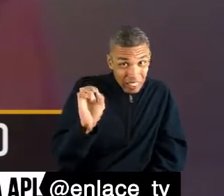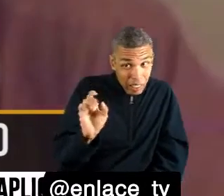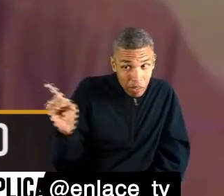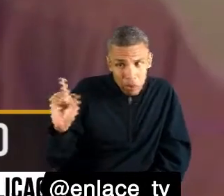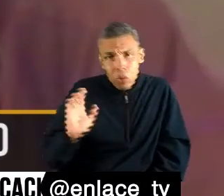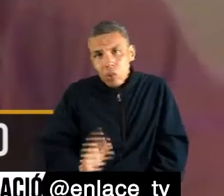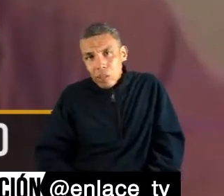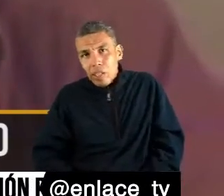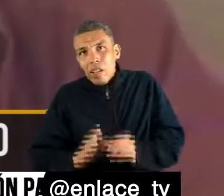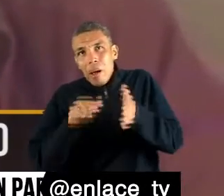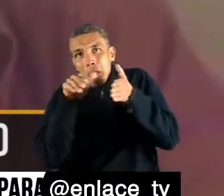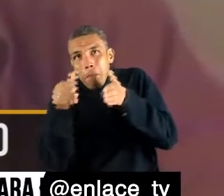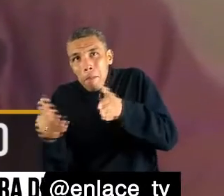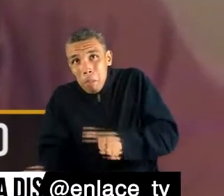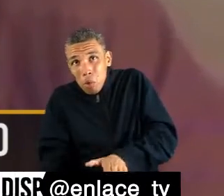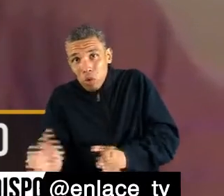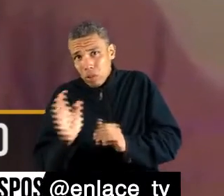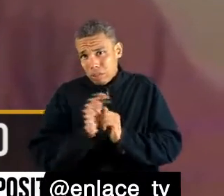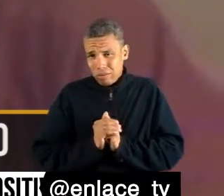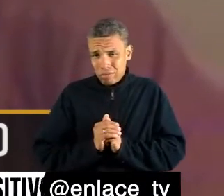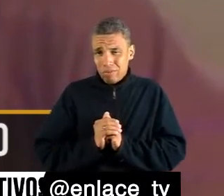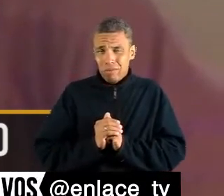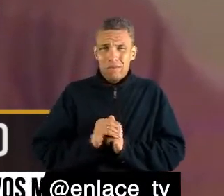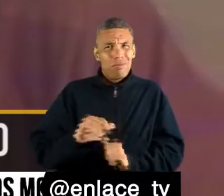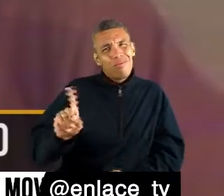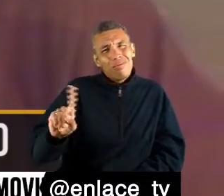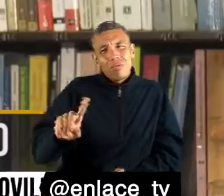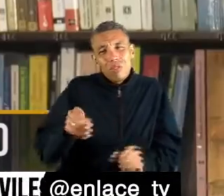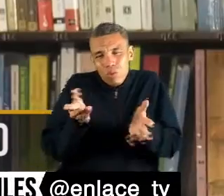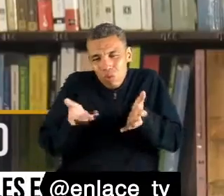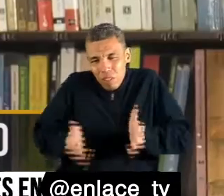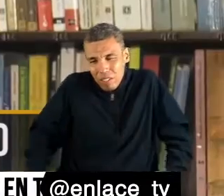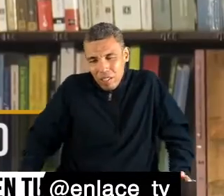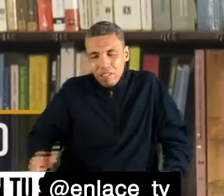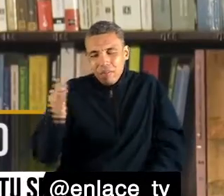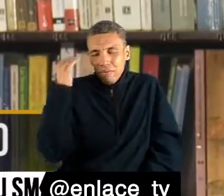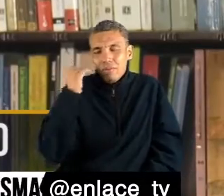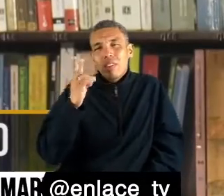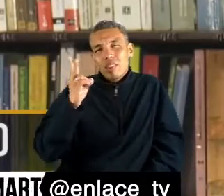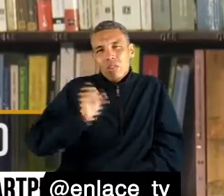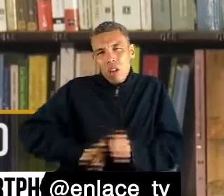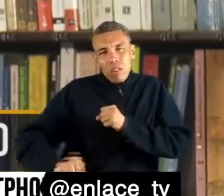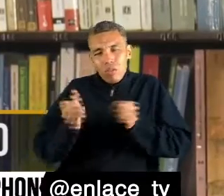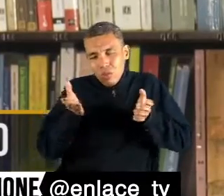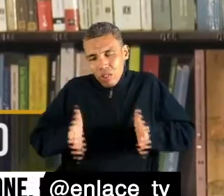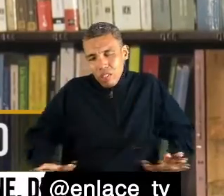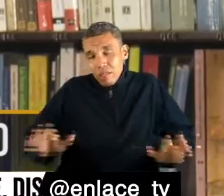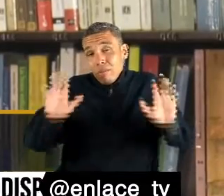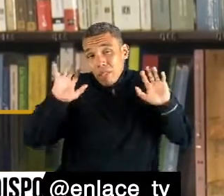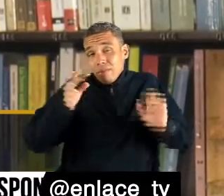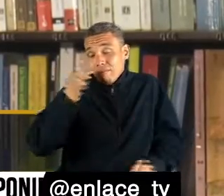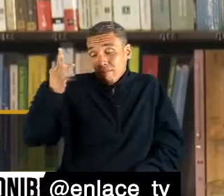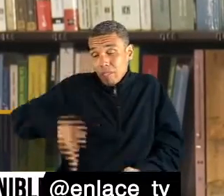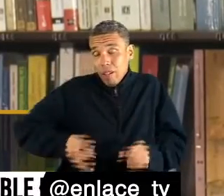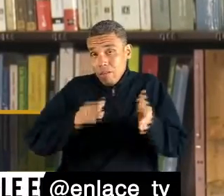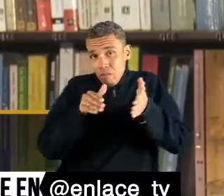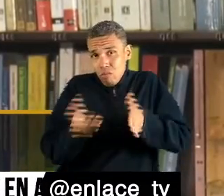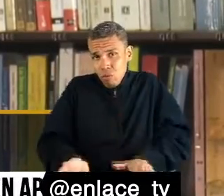tenerlo, digamos que nunca ha desaparecido. Sin embargo, sabemos que es una realidad ineluctable y